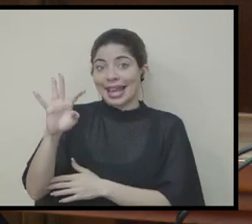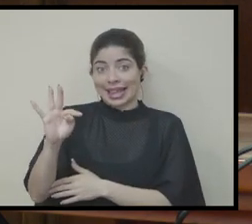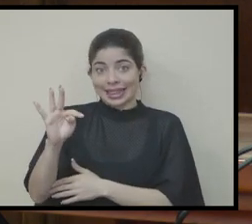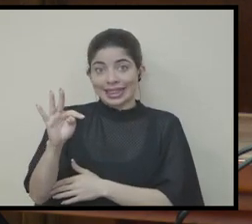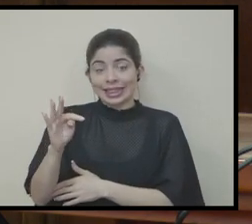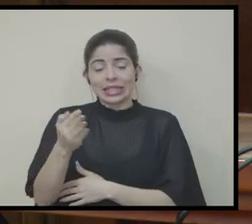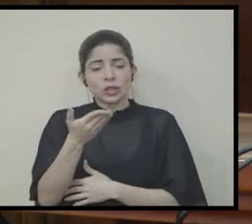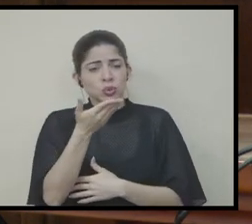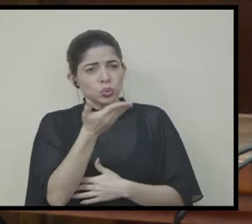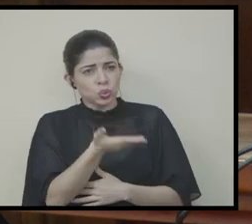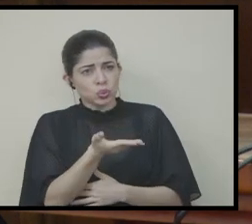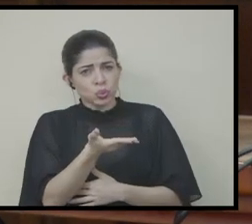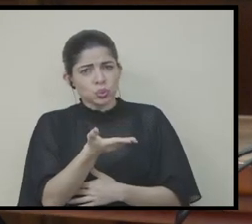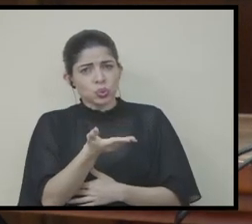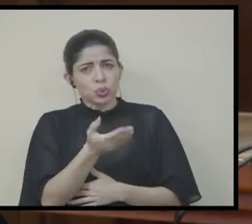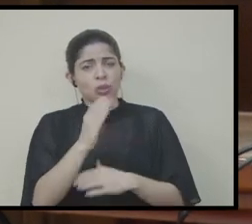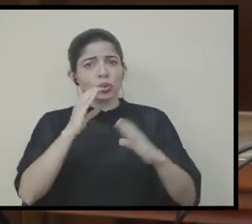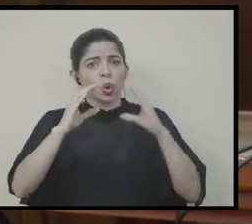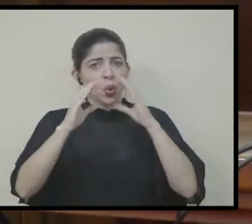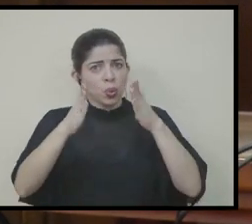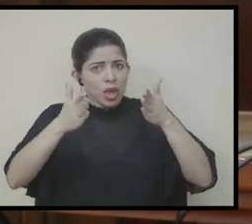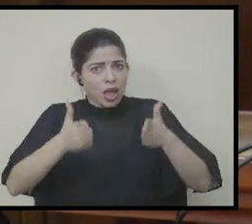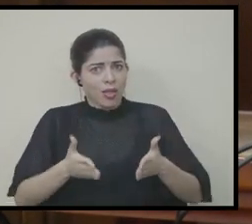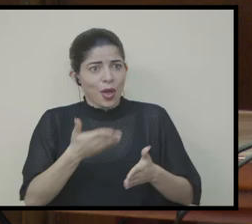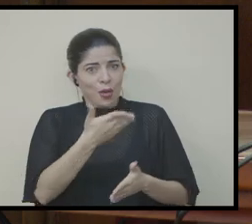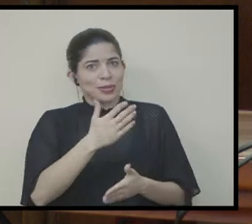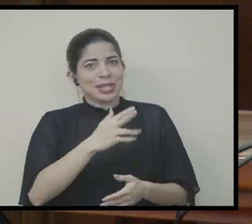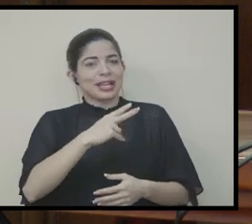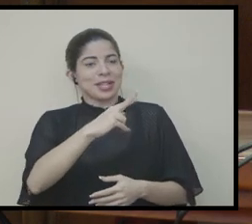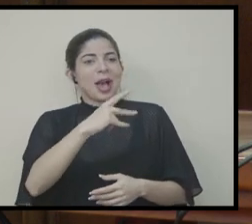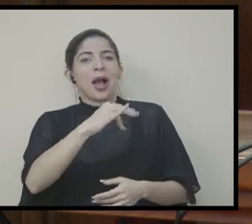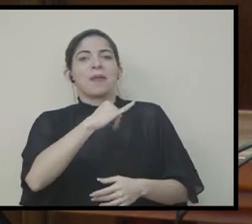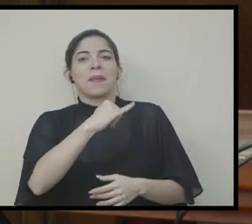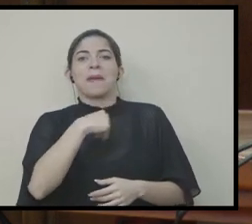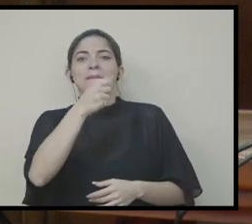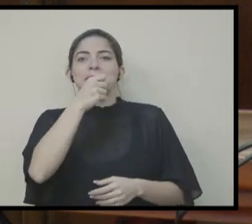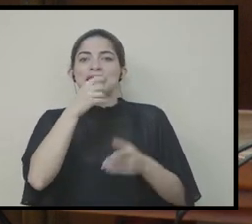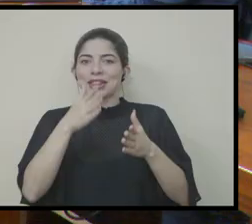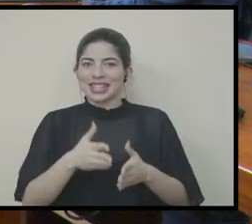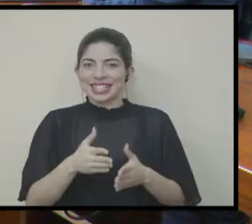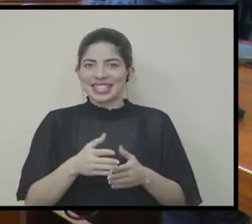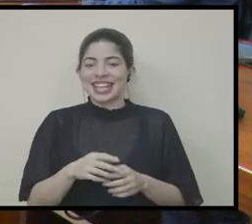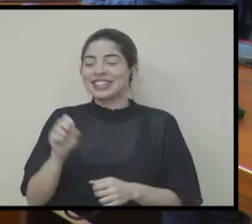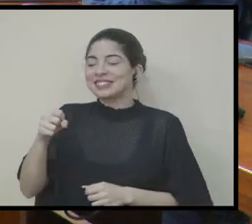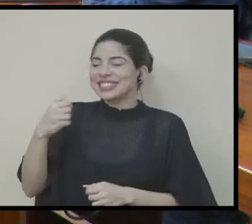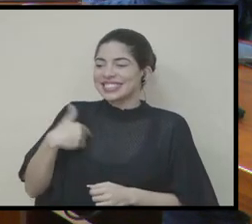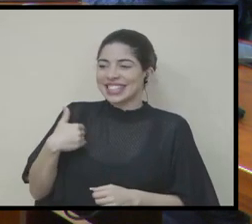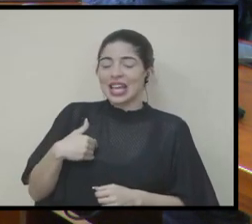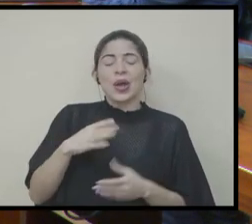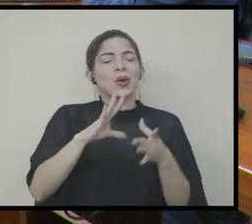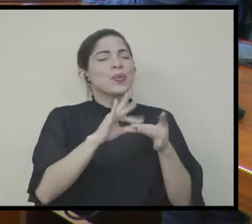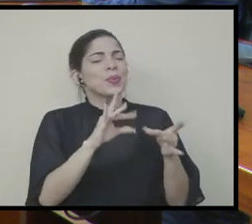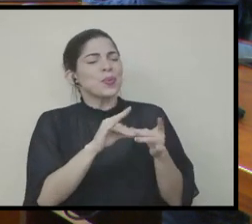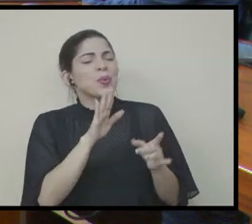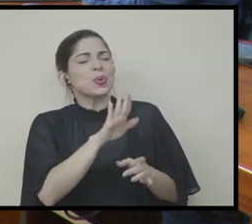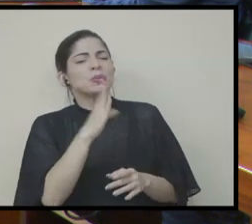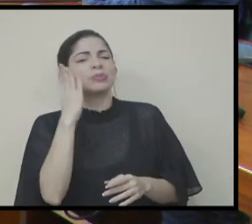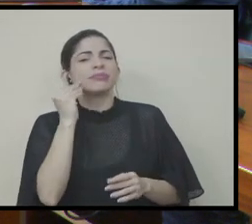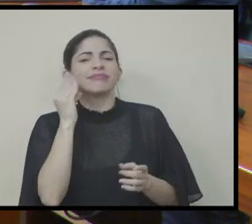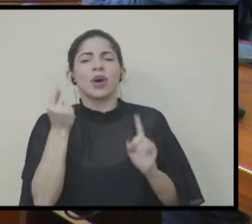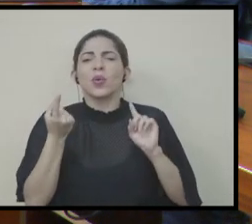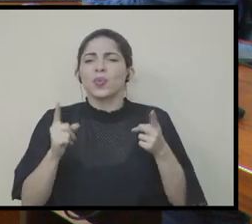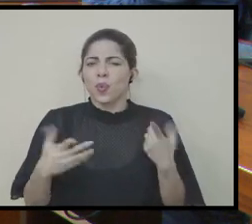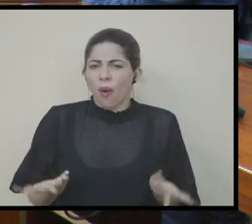Doña Arlette, usted es comunicadora, usted es colega mía, usted es periodista. Sí, cuénteme, señor, un poquito cuál fue su